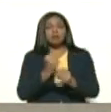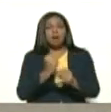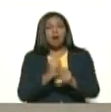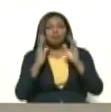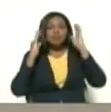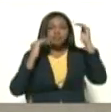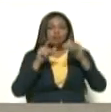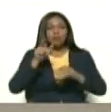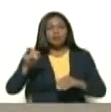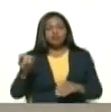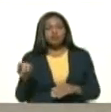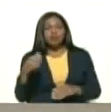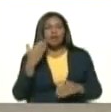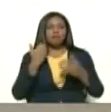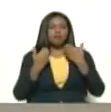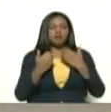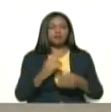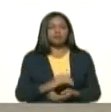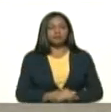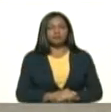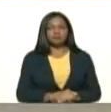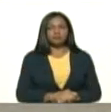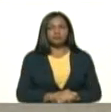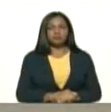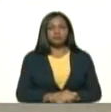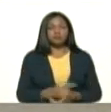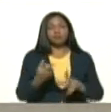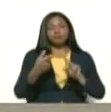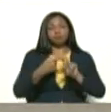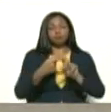atendiendo los casos y salió